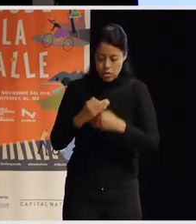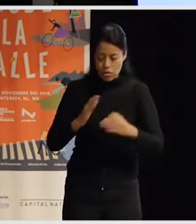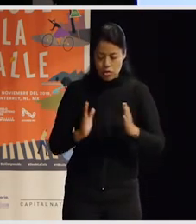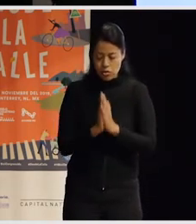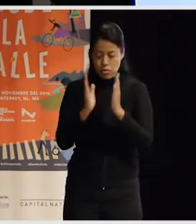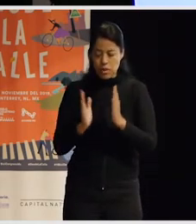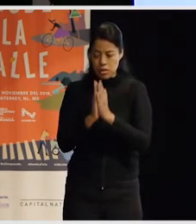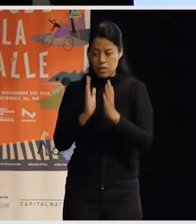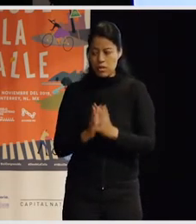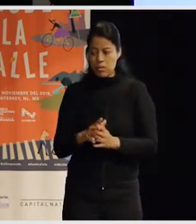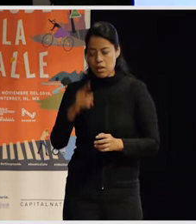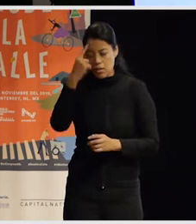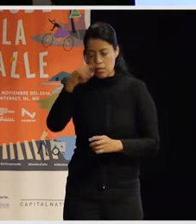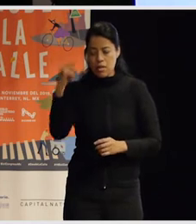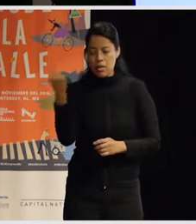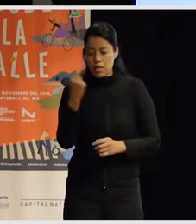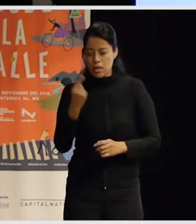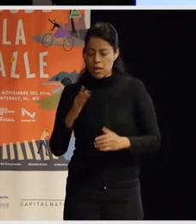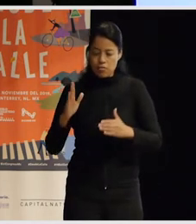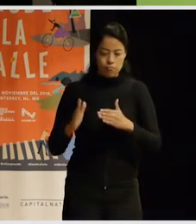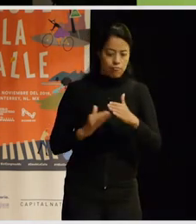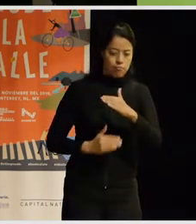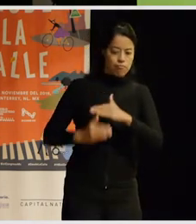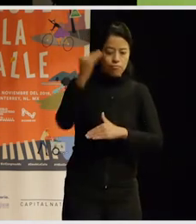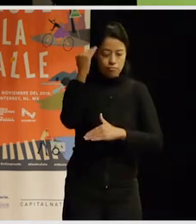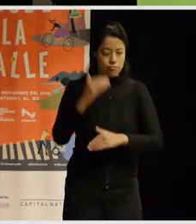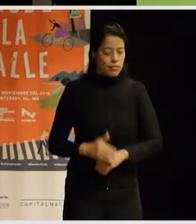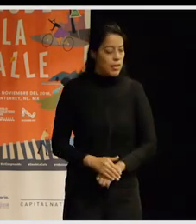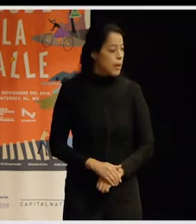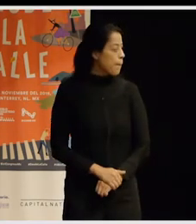personas este para que sea exitoso siguiente